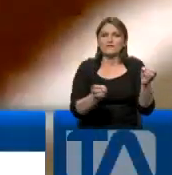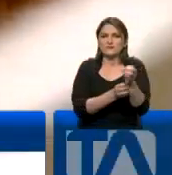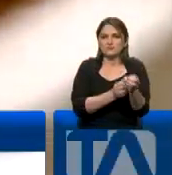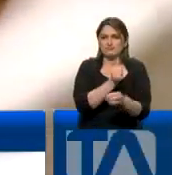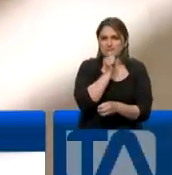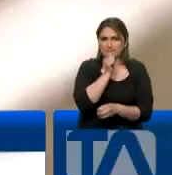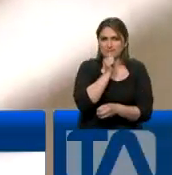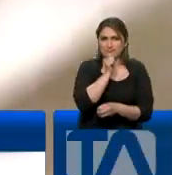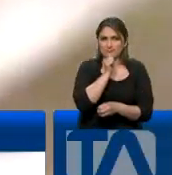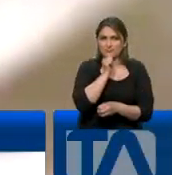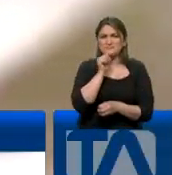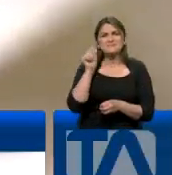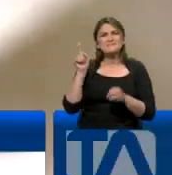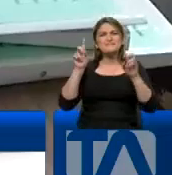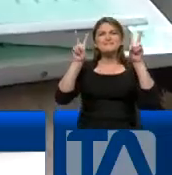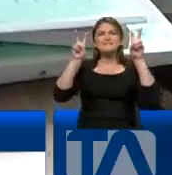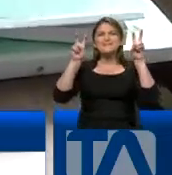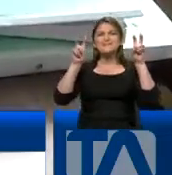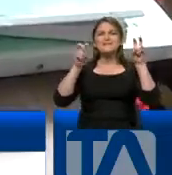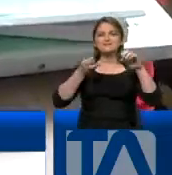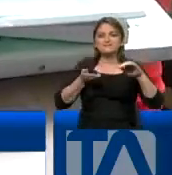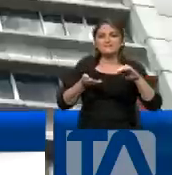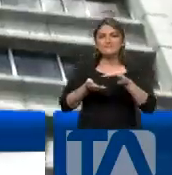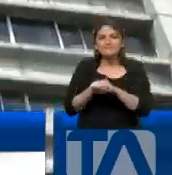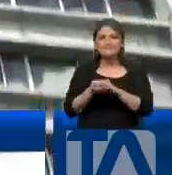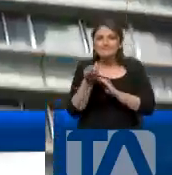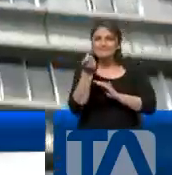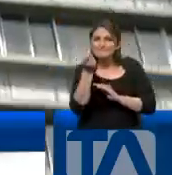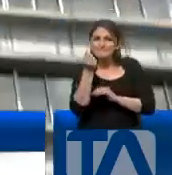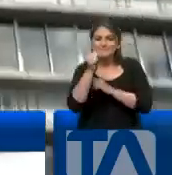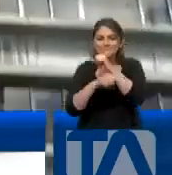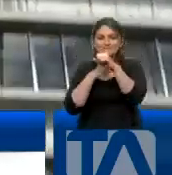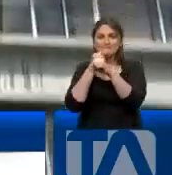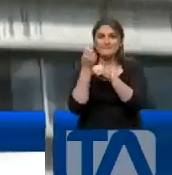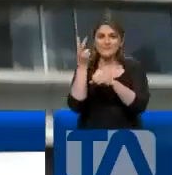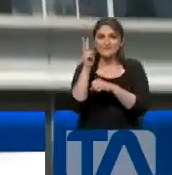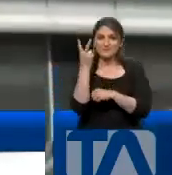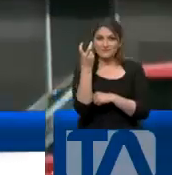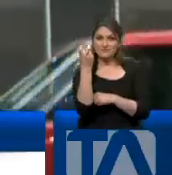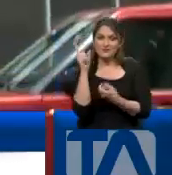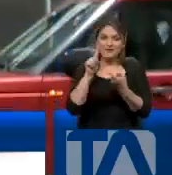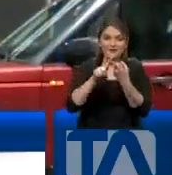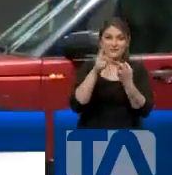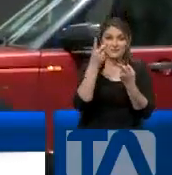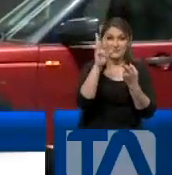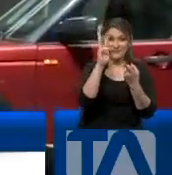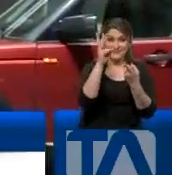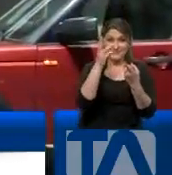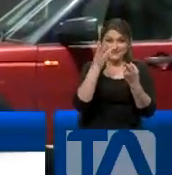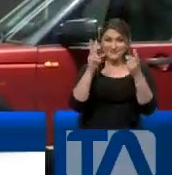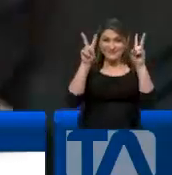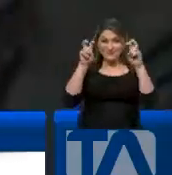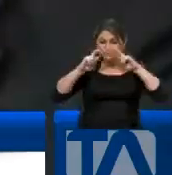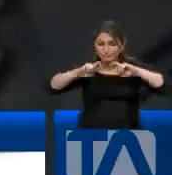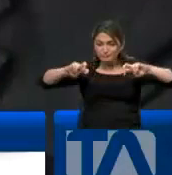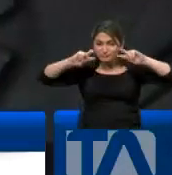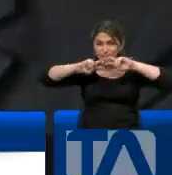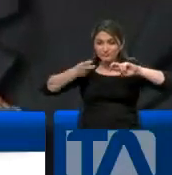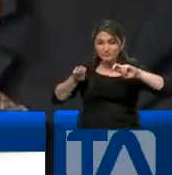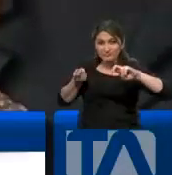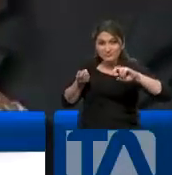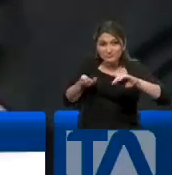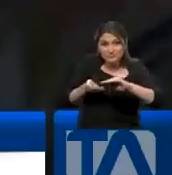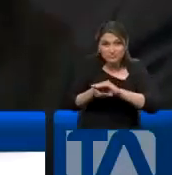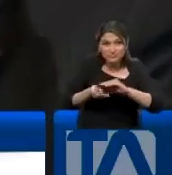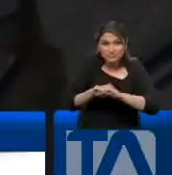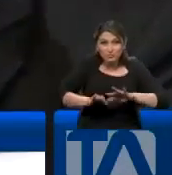de investigación del caso Sobornos 2012-2016, la Fiscalía ha confirmado denuncias que datan de hace una década. El gobierno